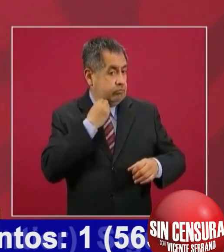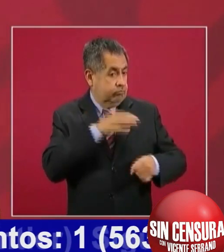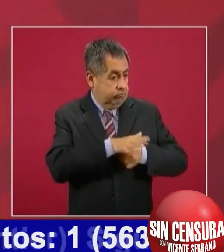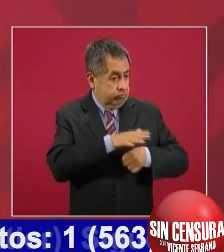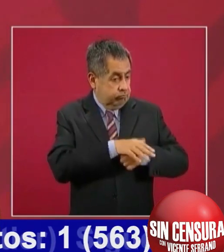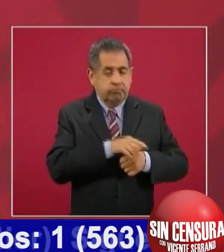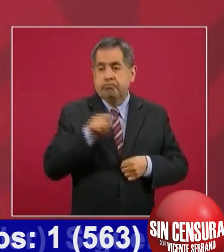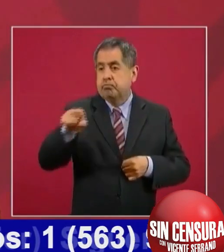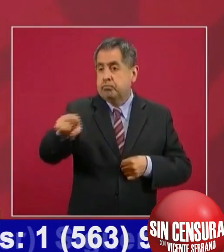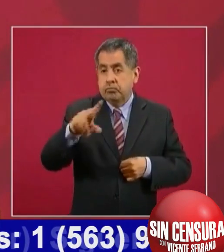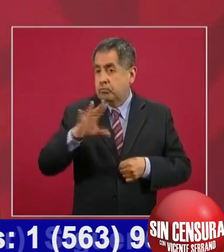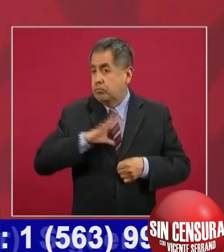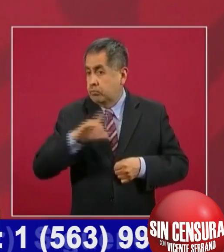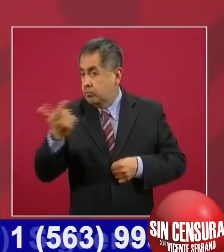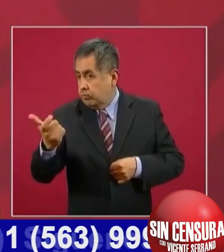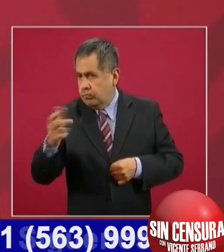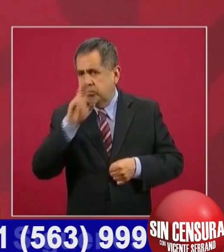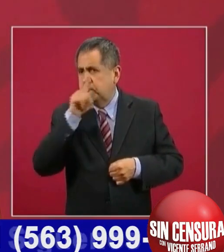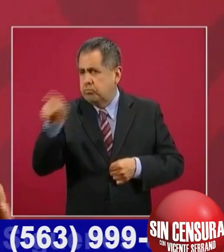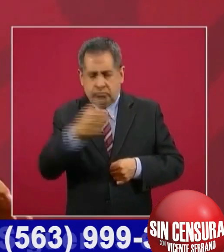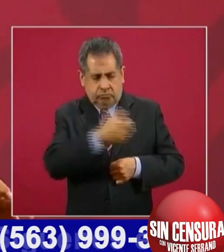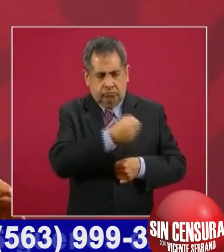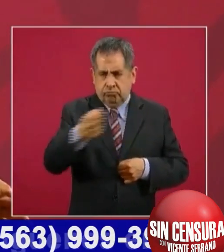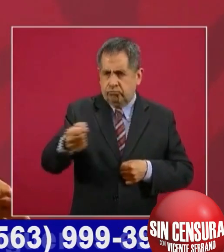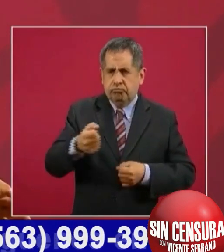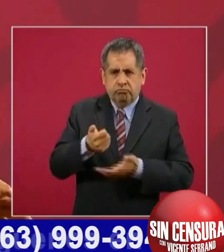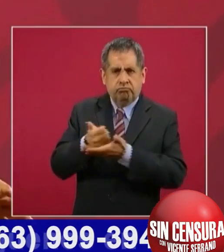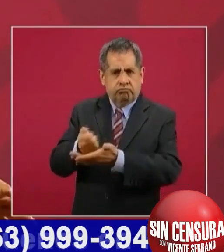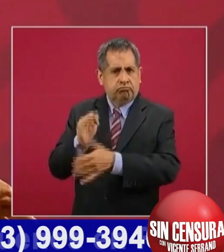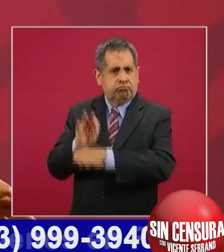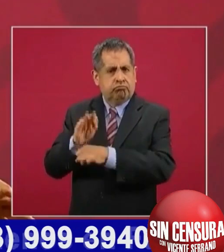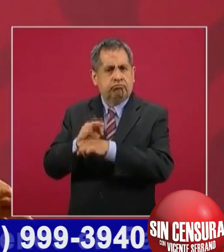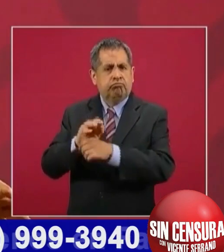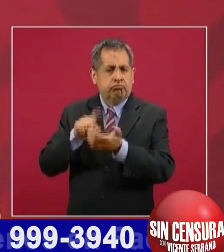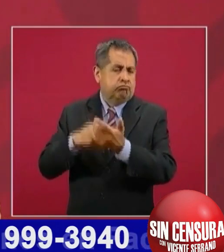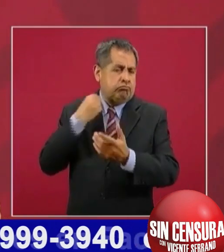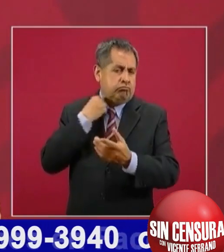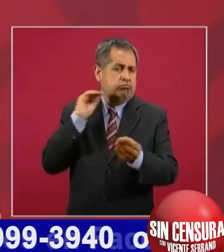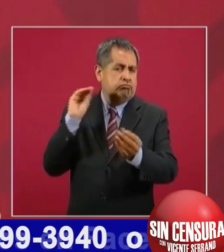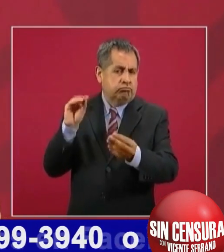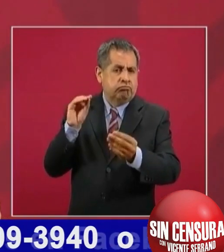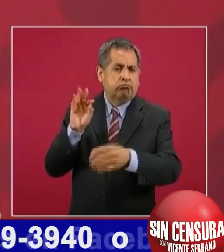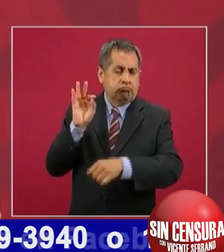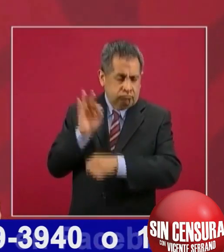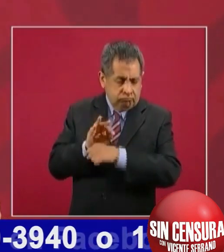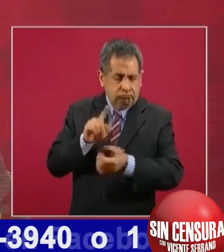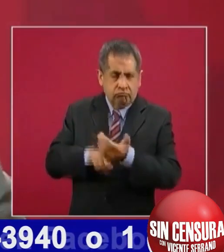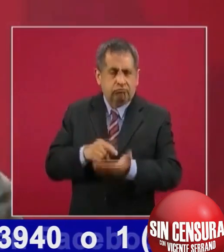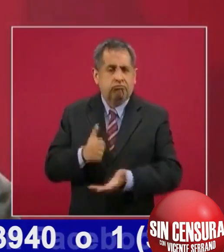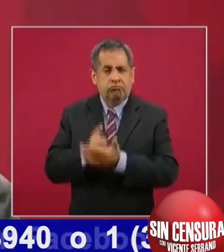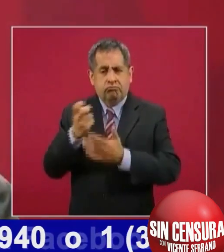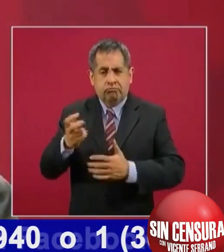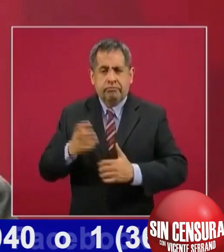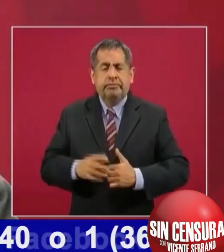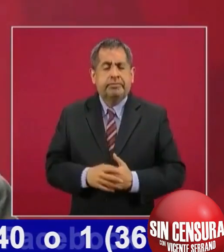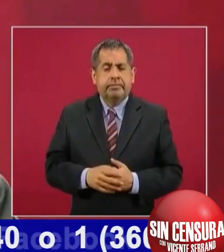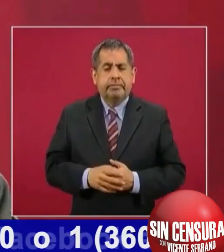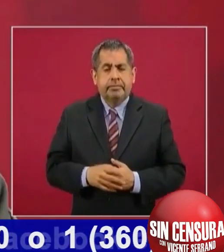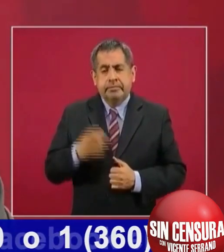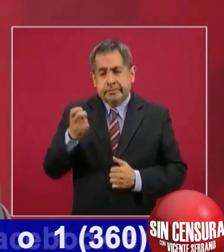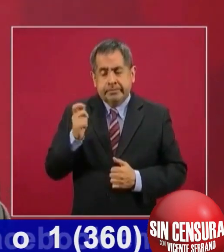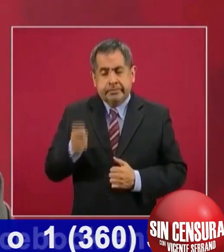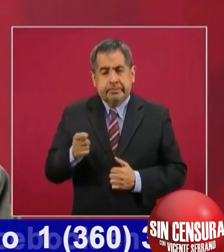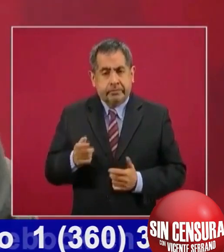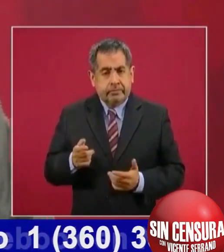tiene recursos económicos y que necesita un abogado, pues cuente con ese servicio. Y